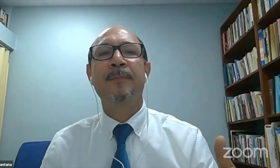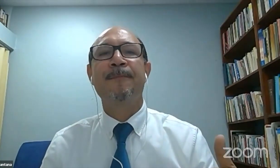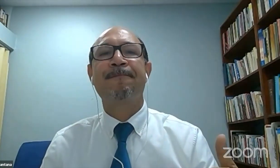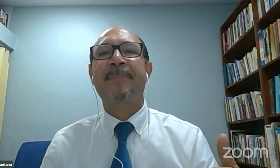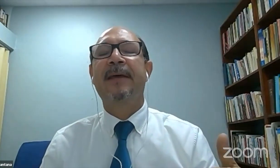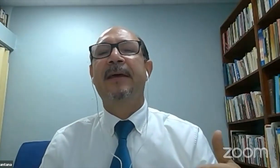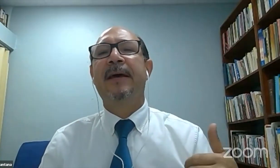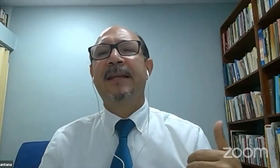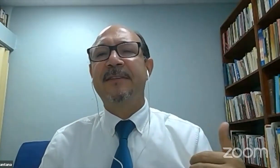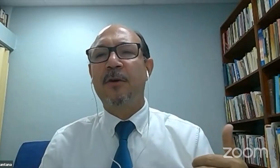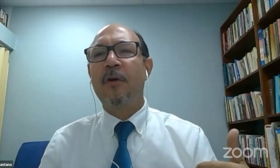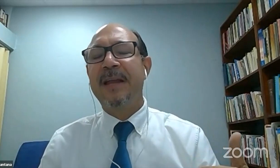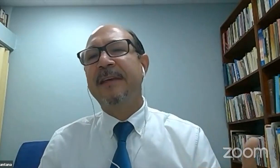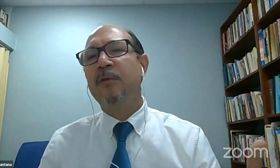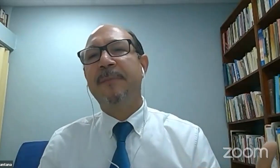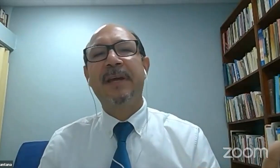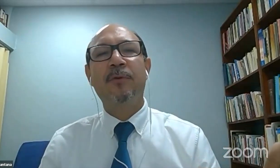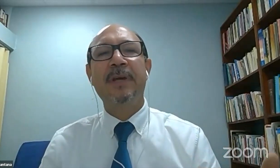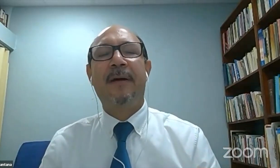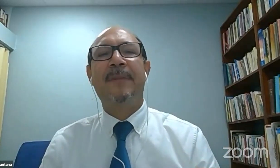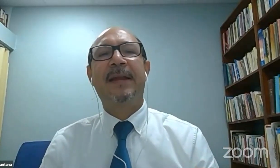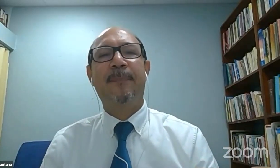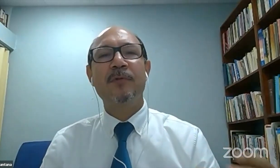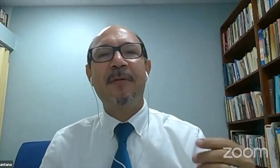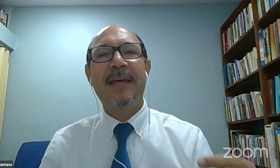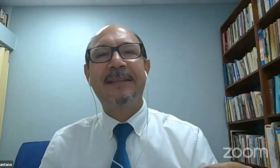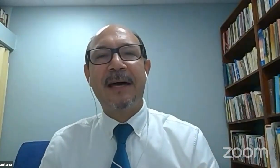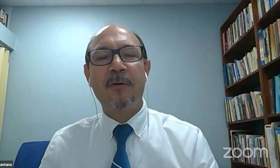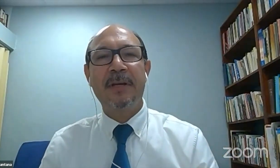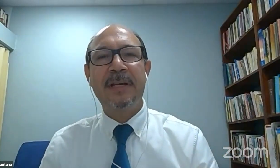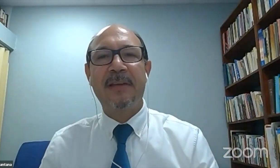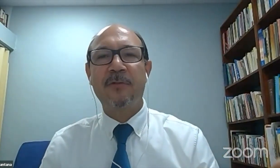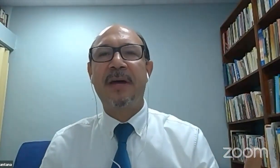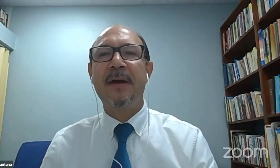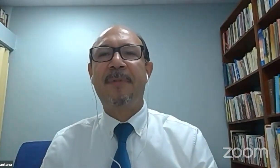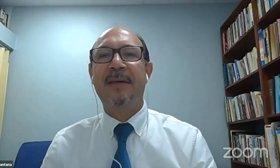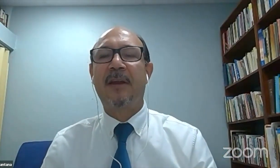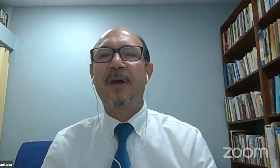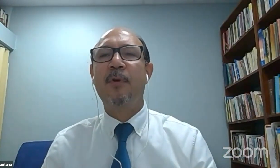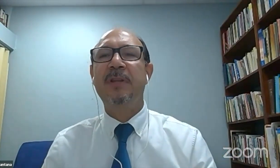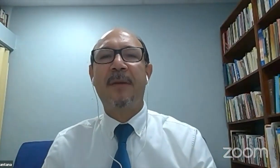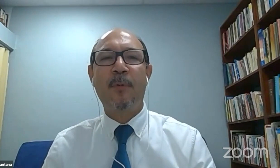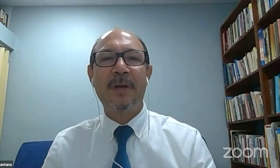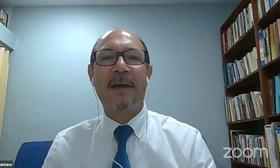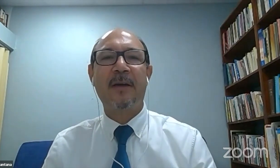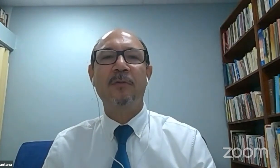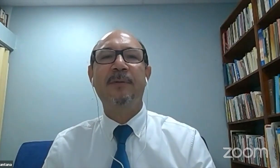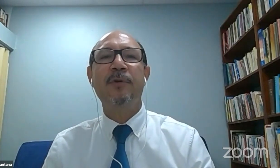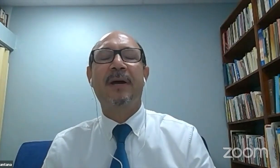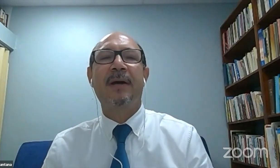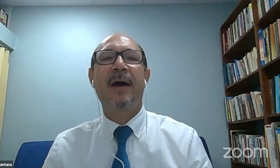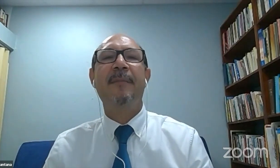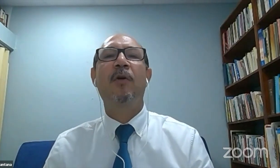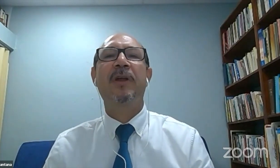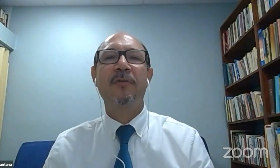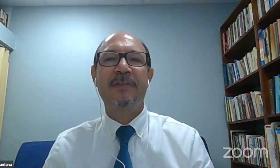salud. La psicología de la salud también estudia la responsabilidad de Estado y la ciudadanía para desarrollar políticas públicas que